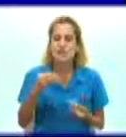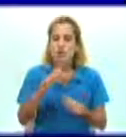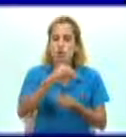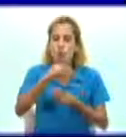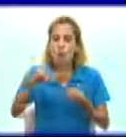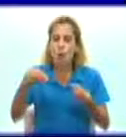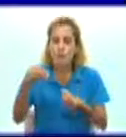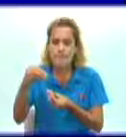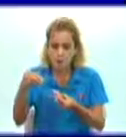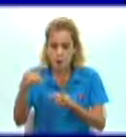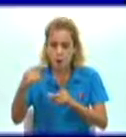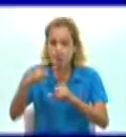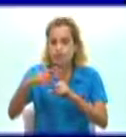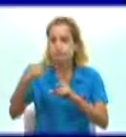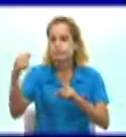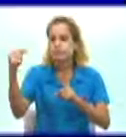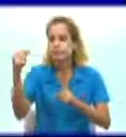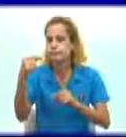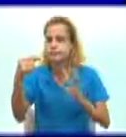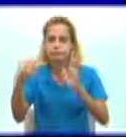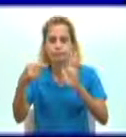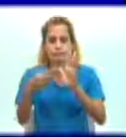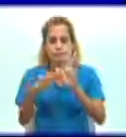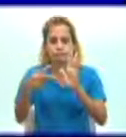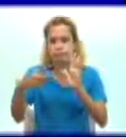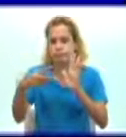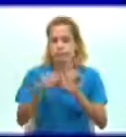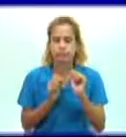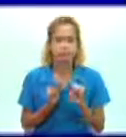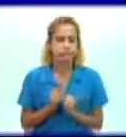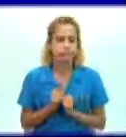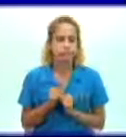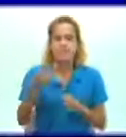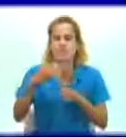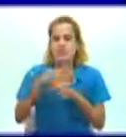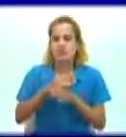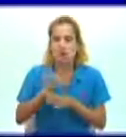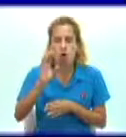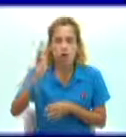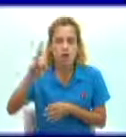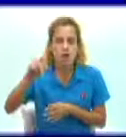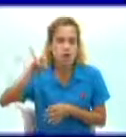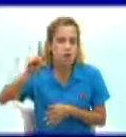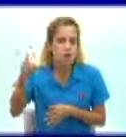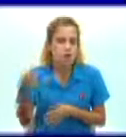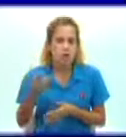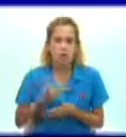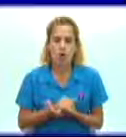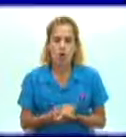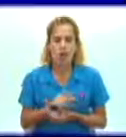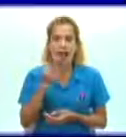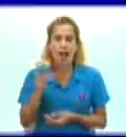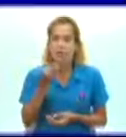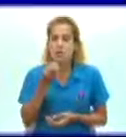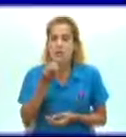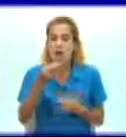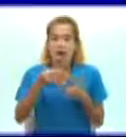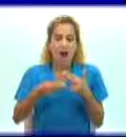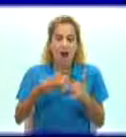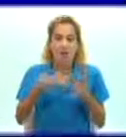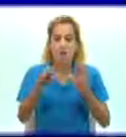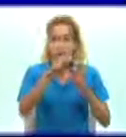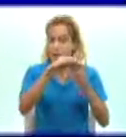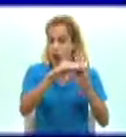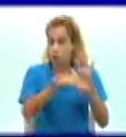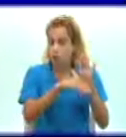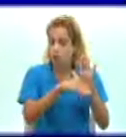de cálculo, con naturales, con fracciones comunes y expresiones decimales. Aquí lo pueden resolver mediante el orden operacional